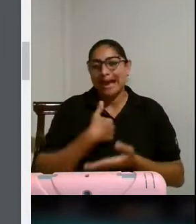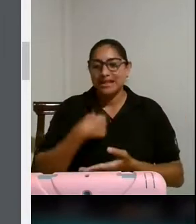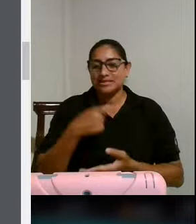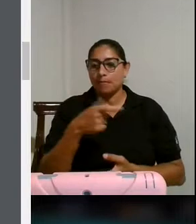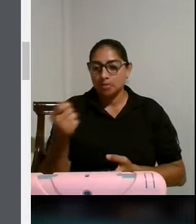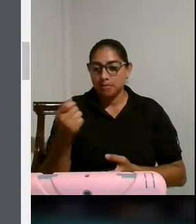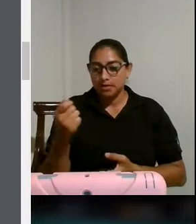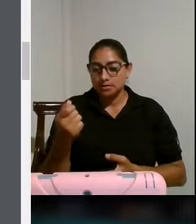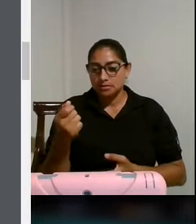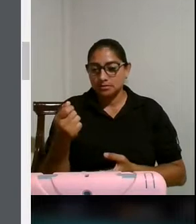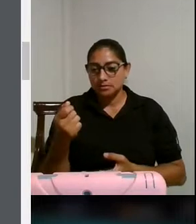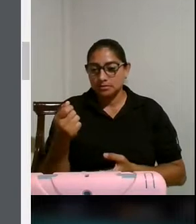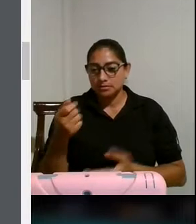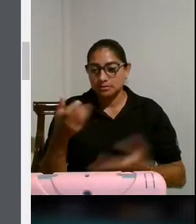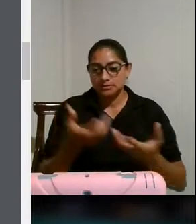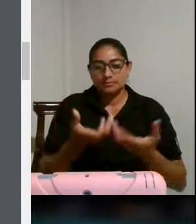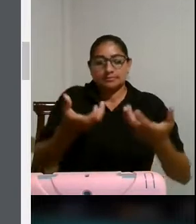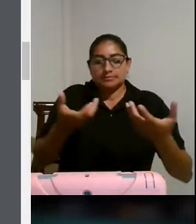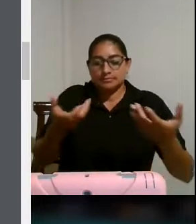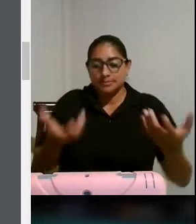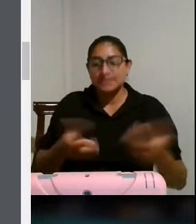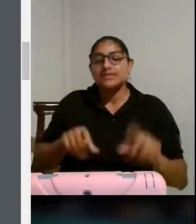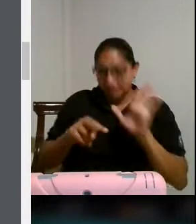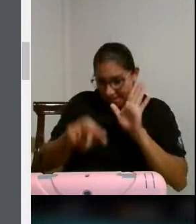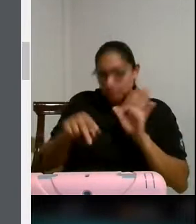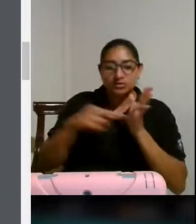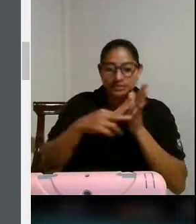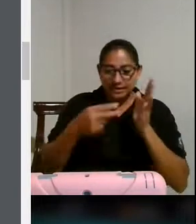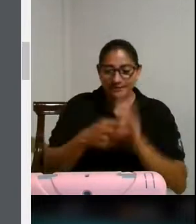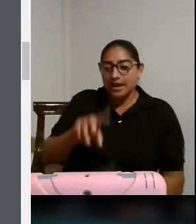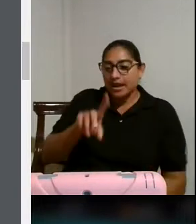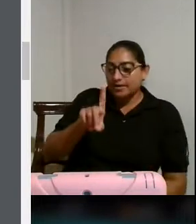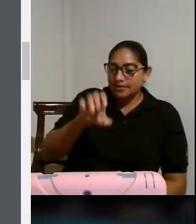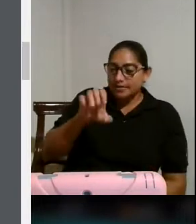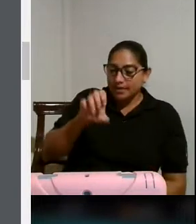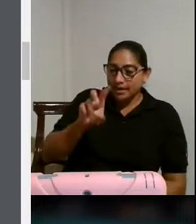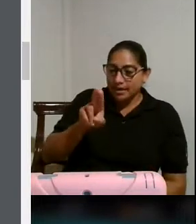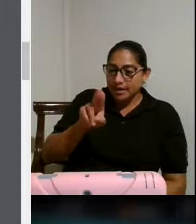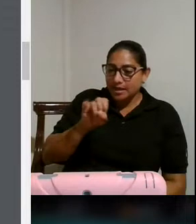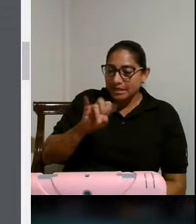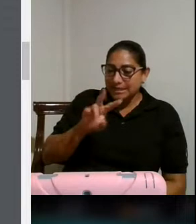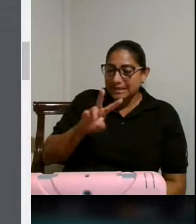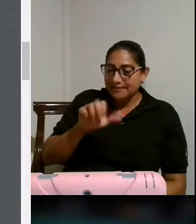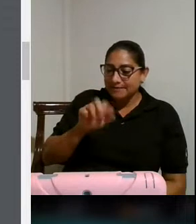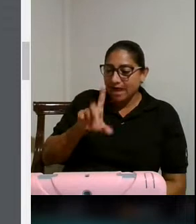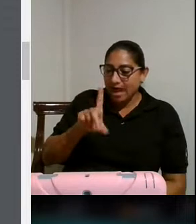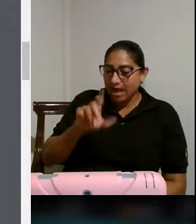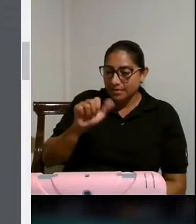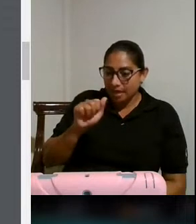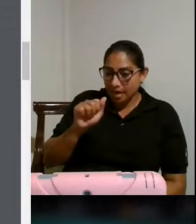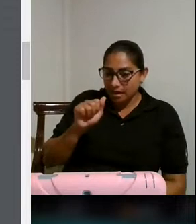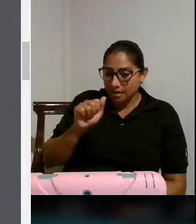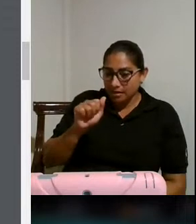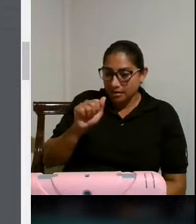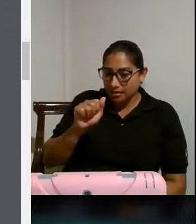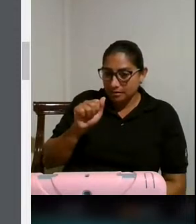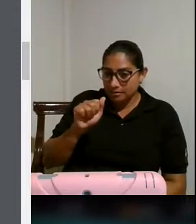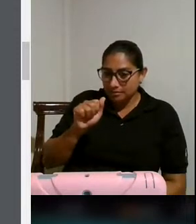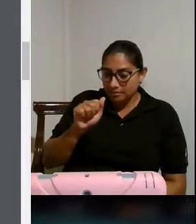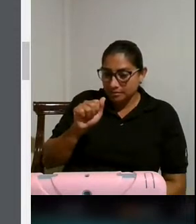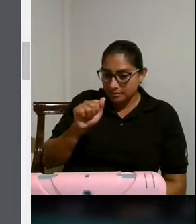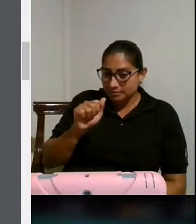utilidad? Y cuando la derivemos nos va a dar la razón de cambio de la utilidad. ¿Cuánto va cambiando la utilidad conforme producimos